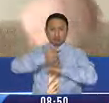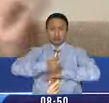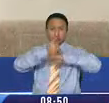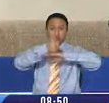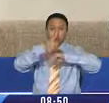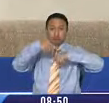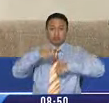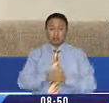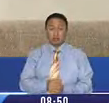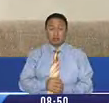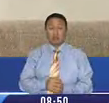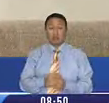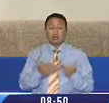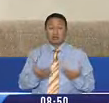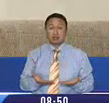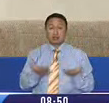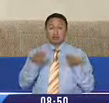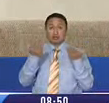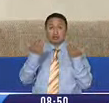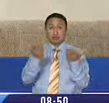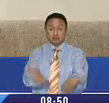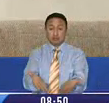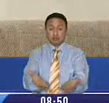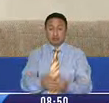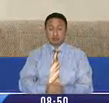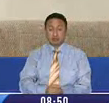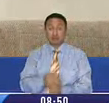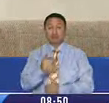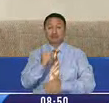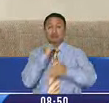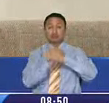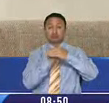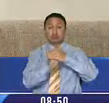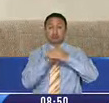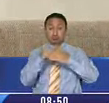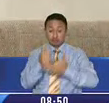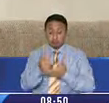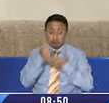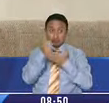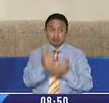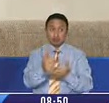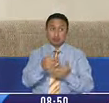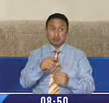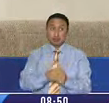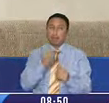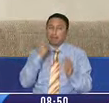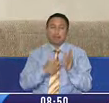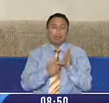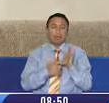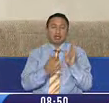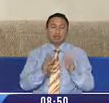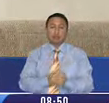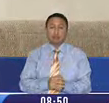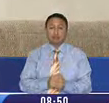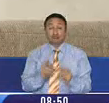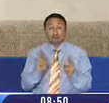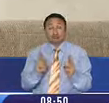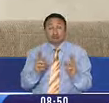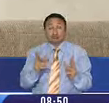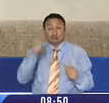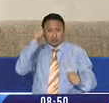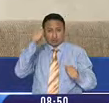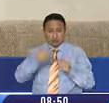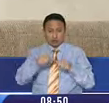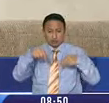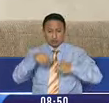autoridad entrega a la ciudadanía una facilidad que finalmente le sirve, pongamos como ejemplo, y ojalá se recuerde el